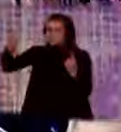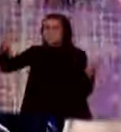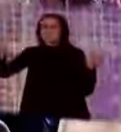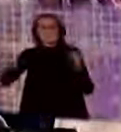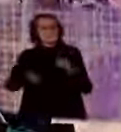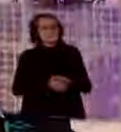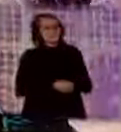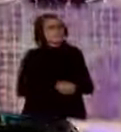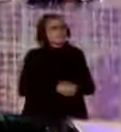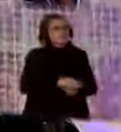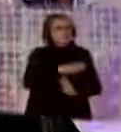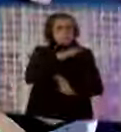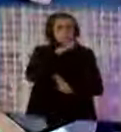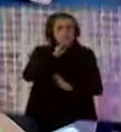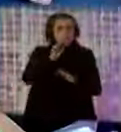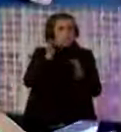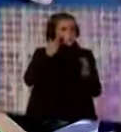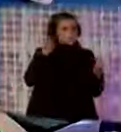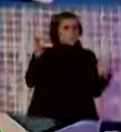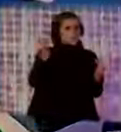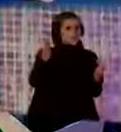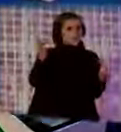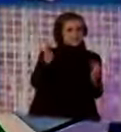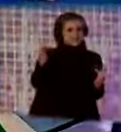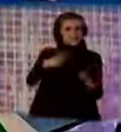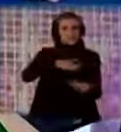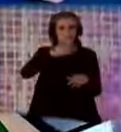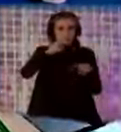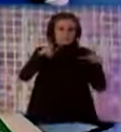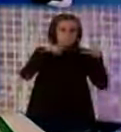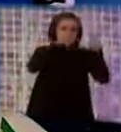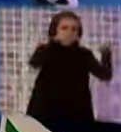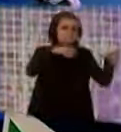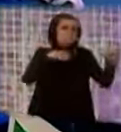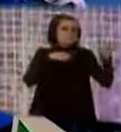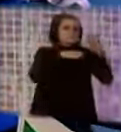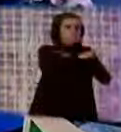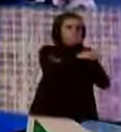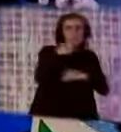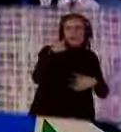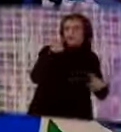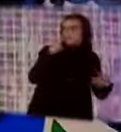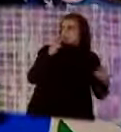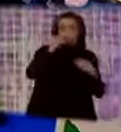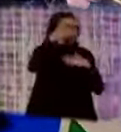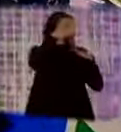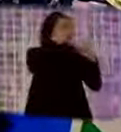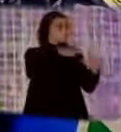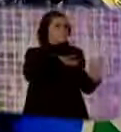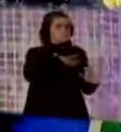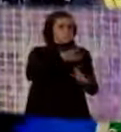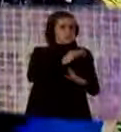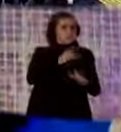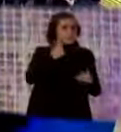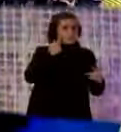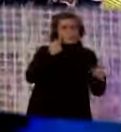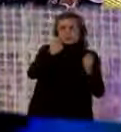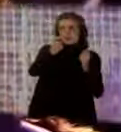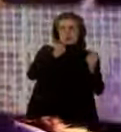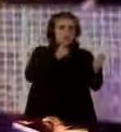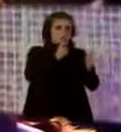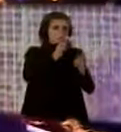pasar estás fando el cuello si entras algún local atentos pues hay que